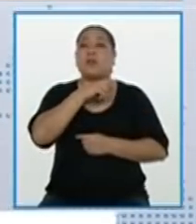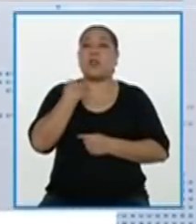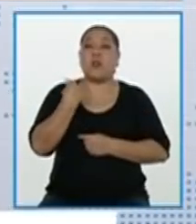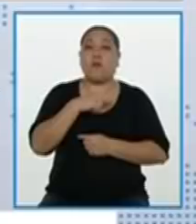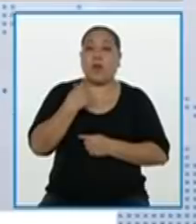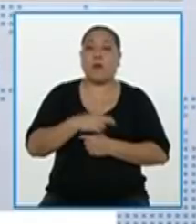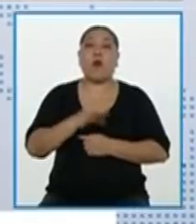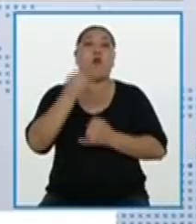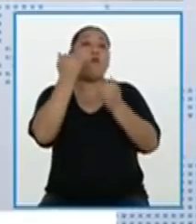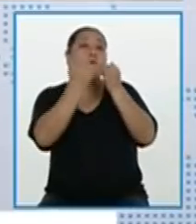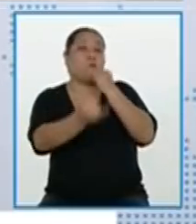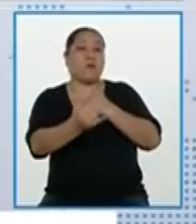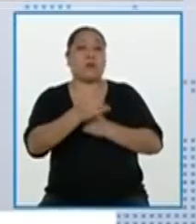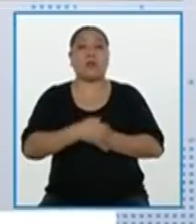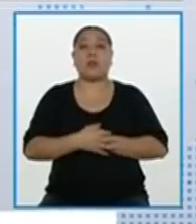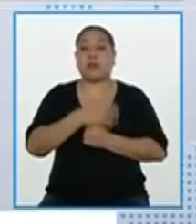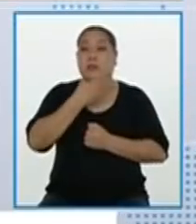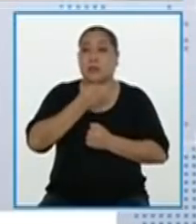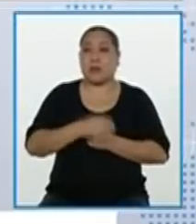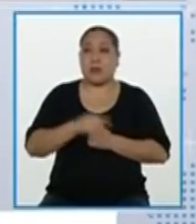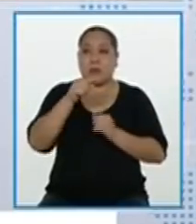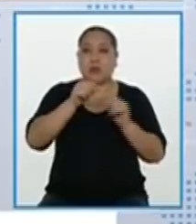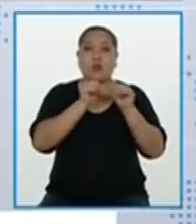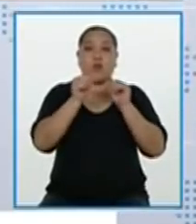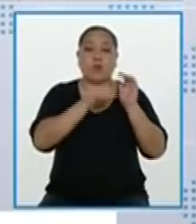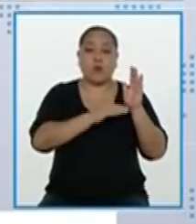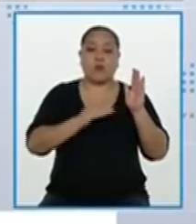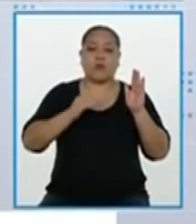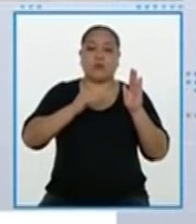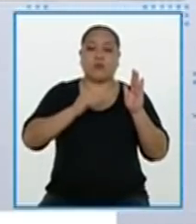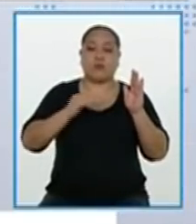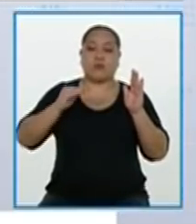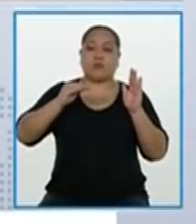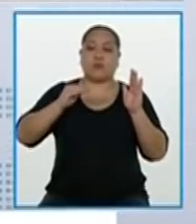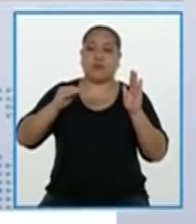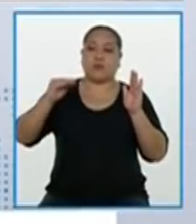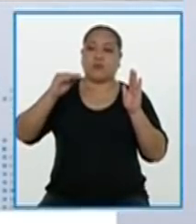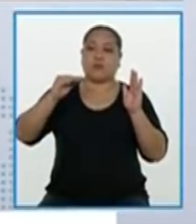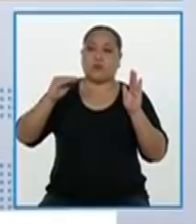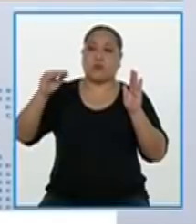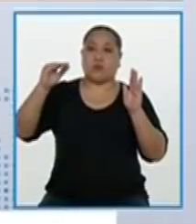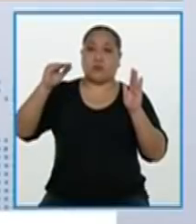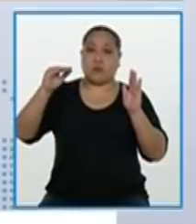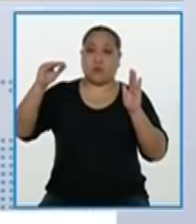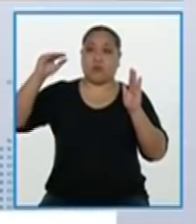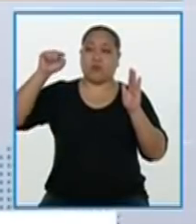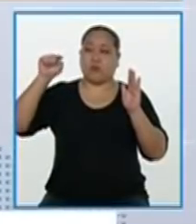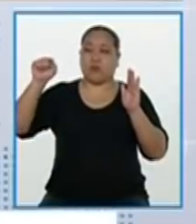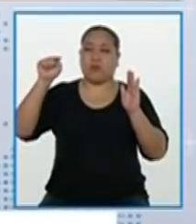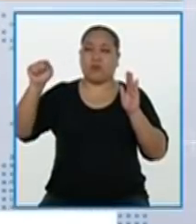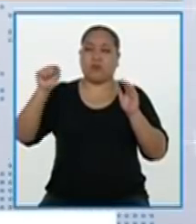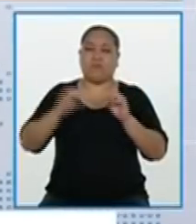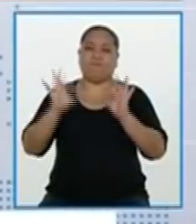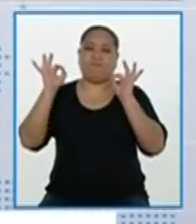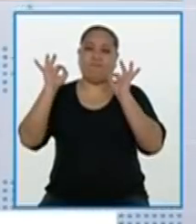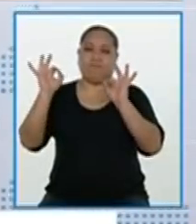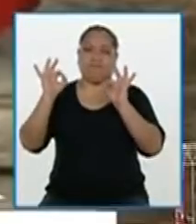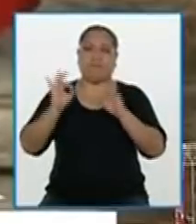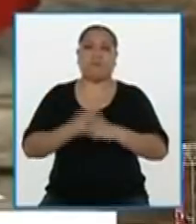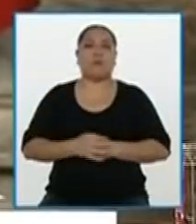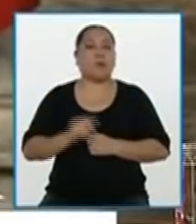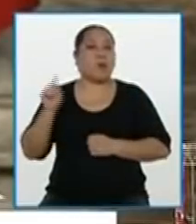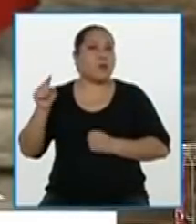también creo que no se pueden inventar información donde no existe. Y esto no es una responsabilidad solamente de este gobierno,